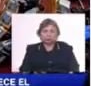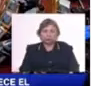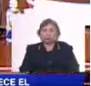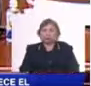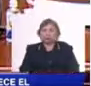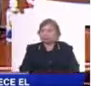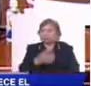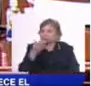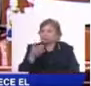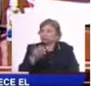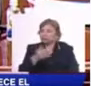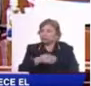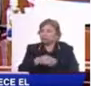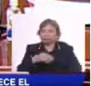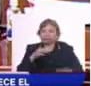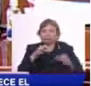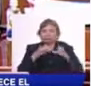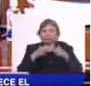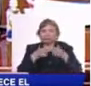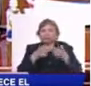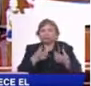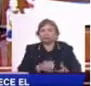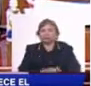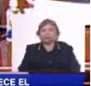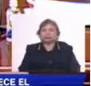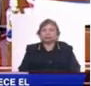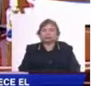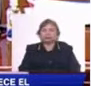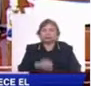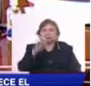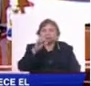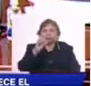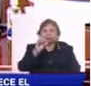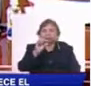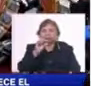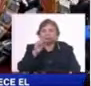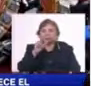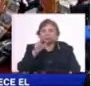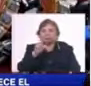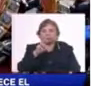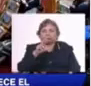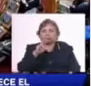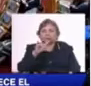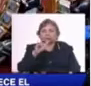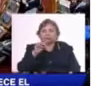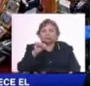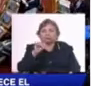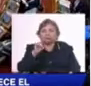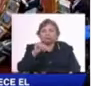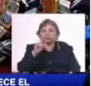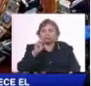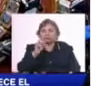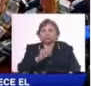Tiene la palabra congresista Edgar Raimundo.